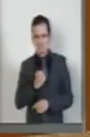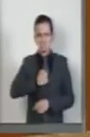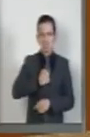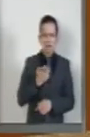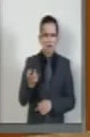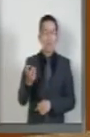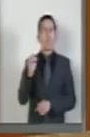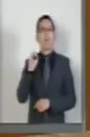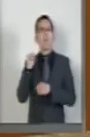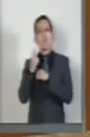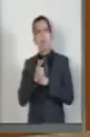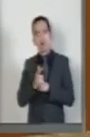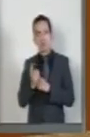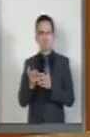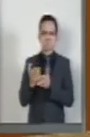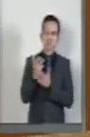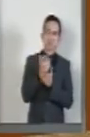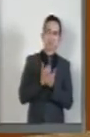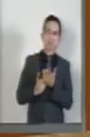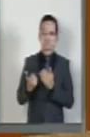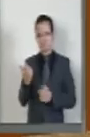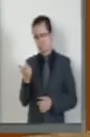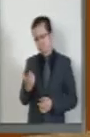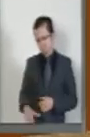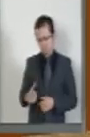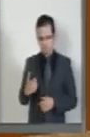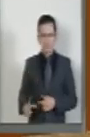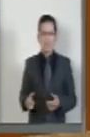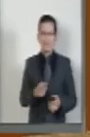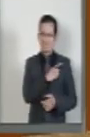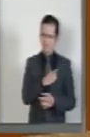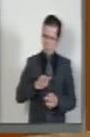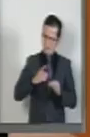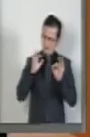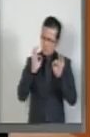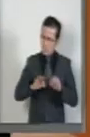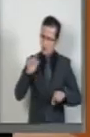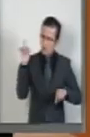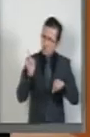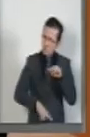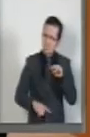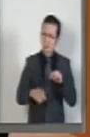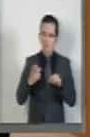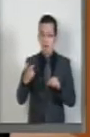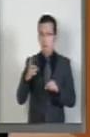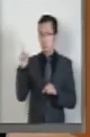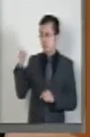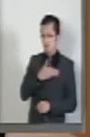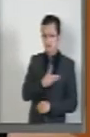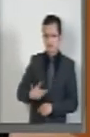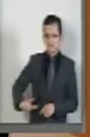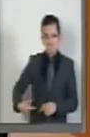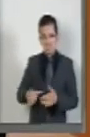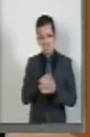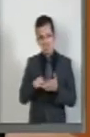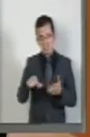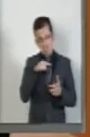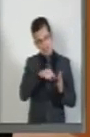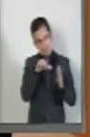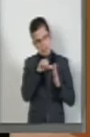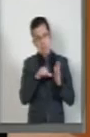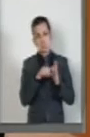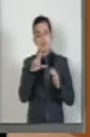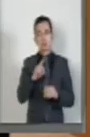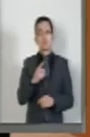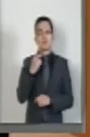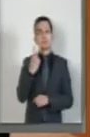se están considerando en su verdadera erradicación el veto del presidente al artículo